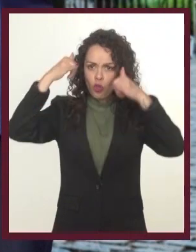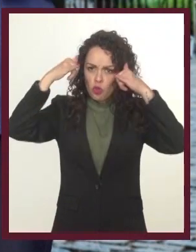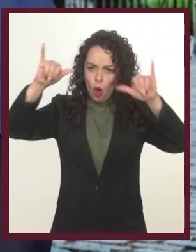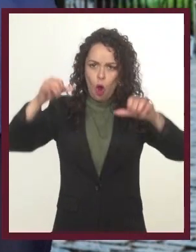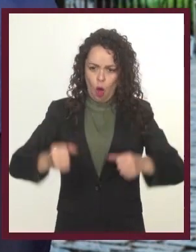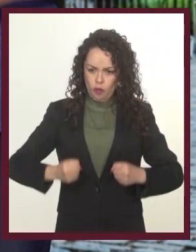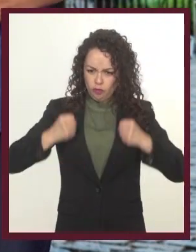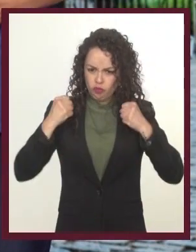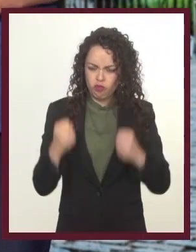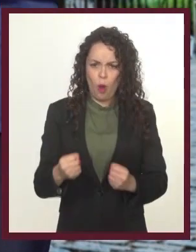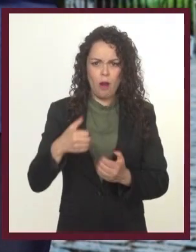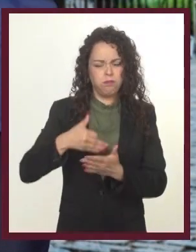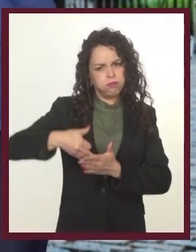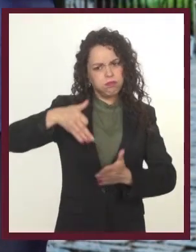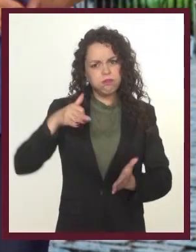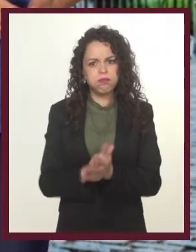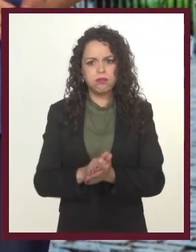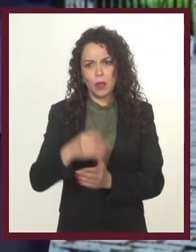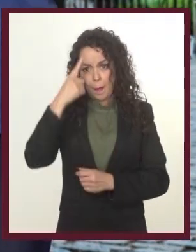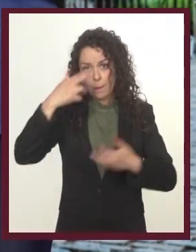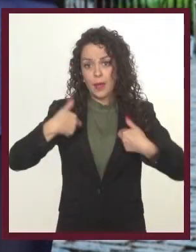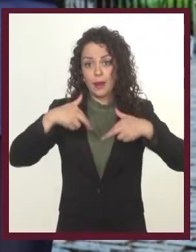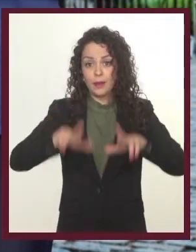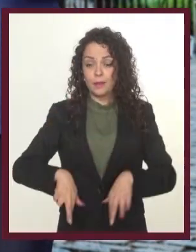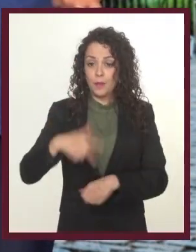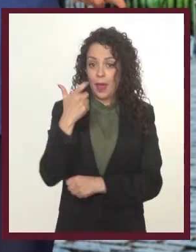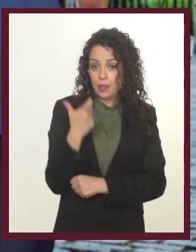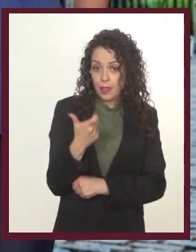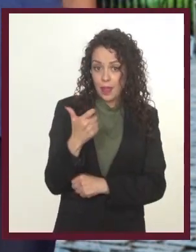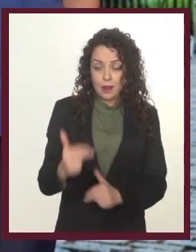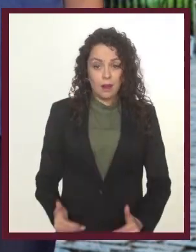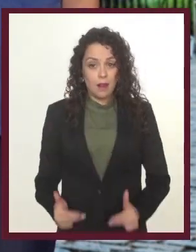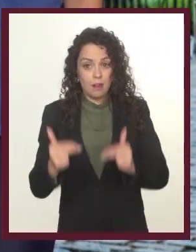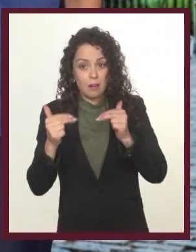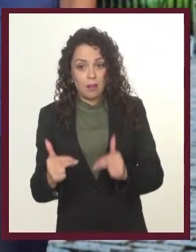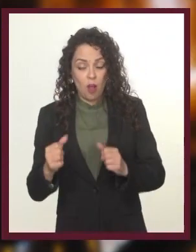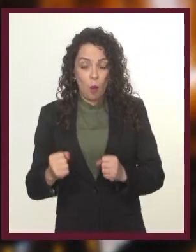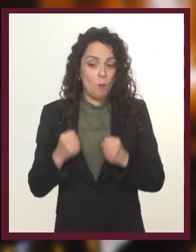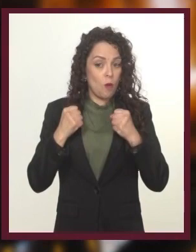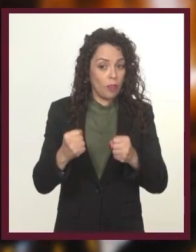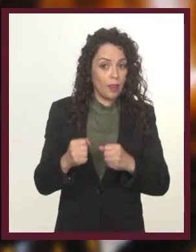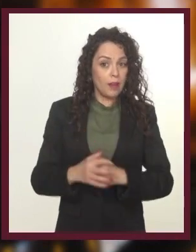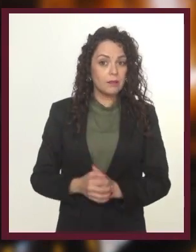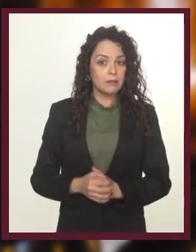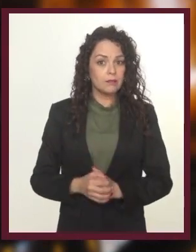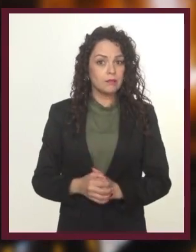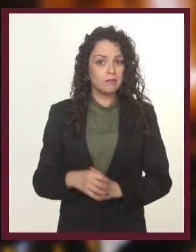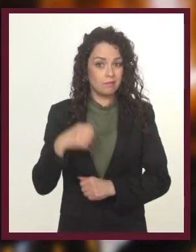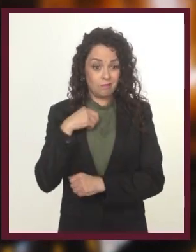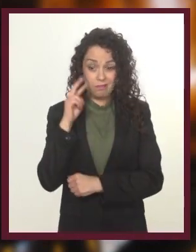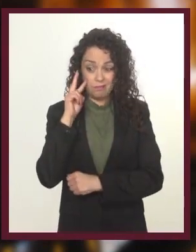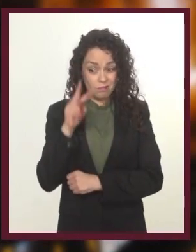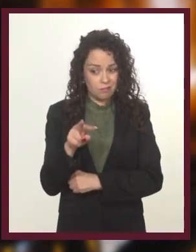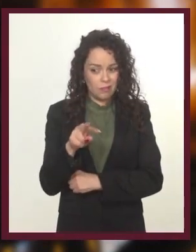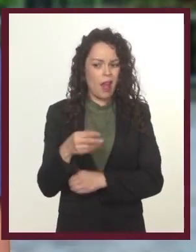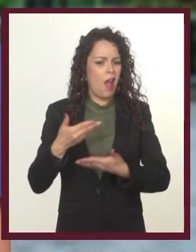agresivo que representara los valores del dinero, el mercado y el poder. Viéndola así, ya no me gusta tanto.